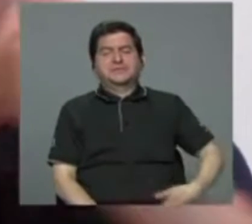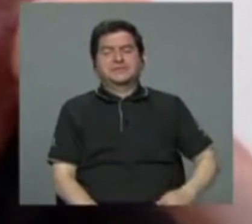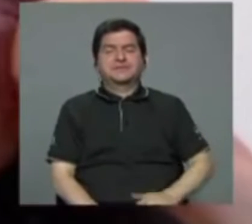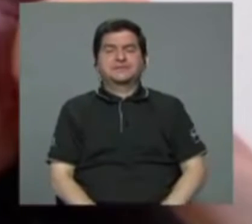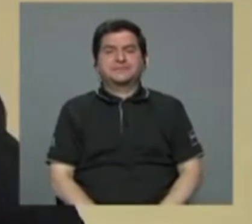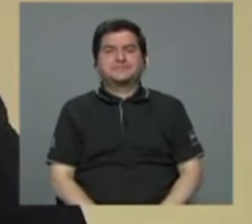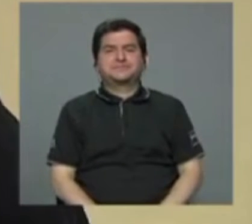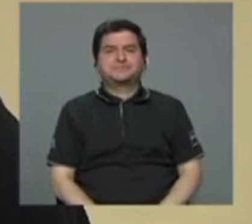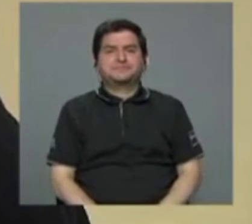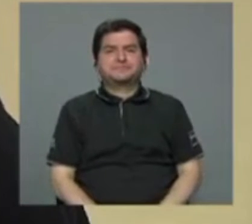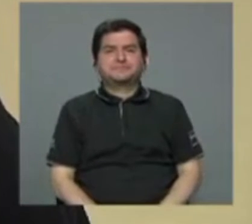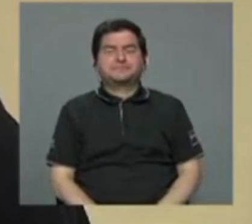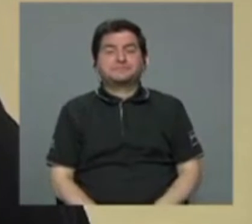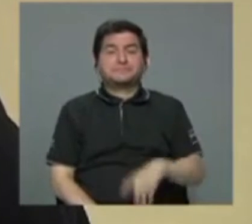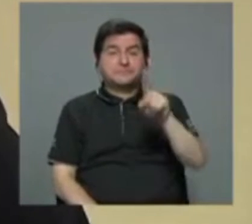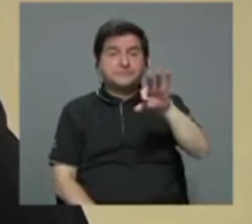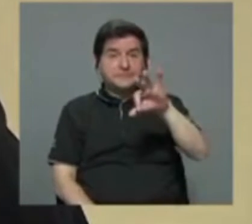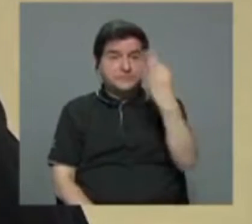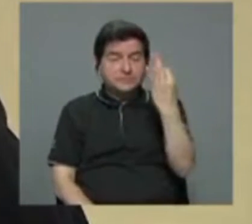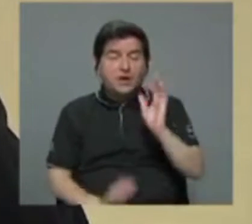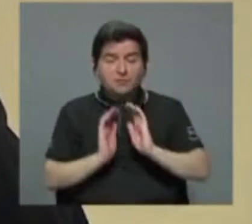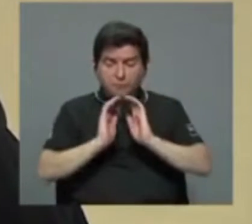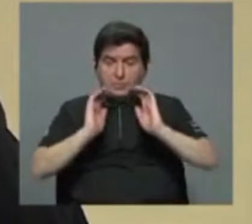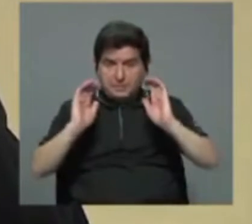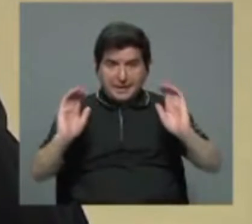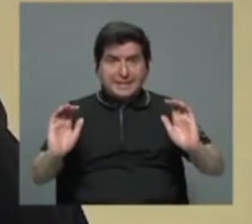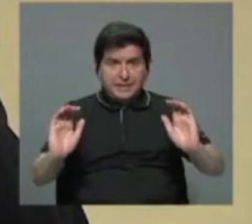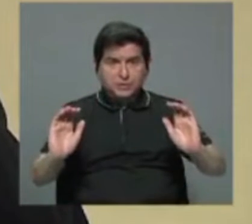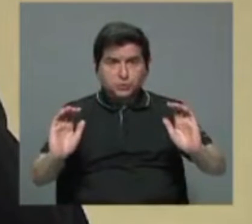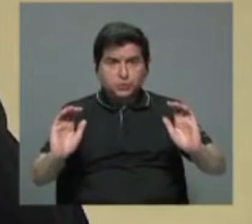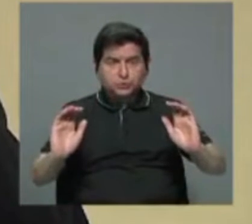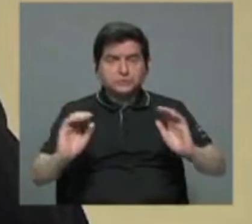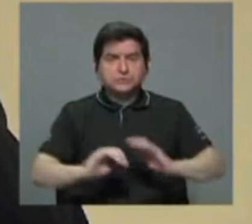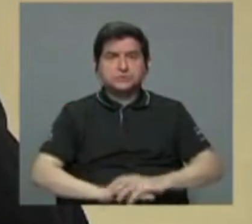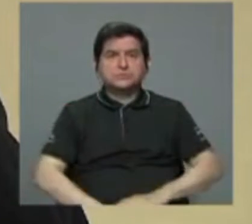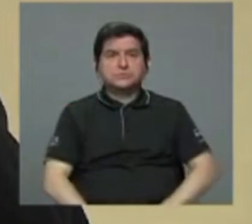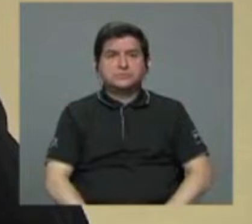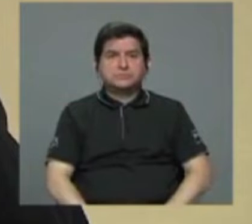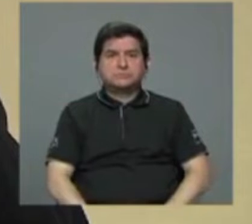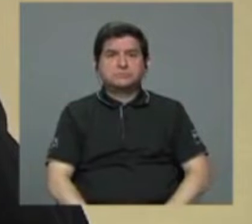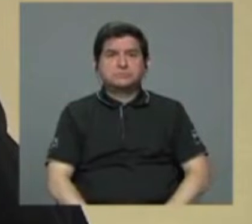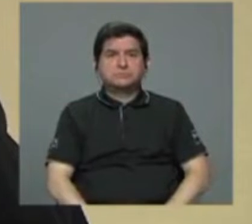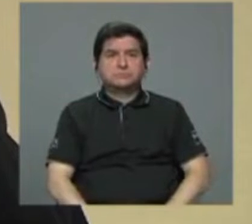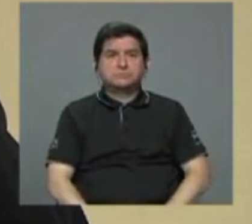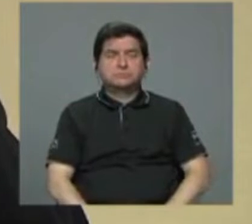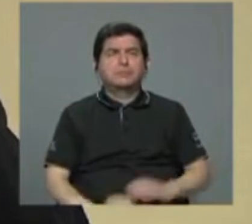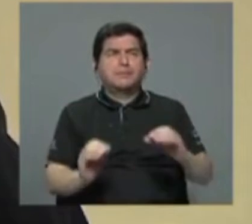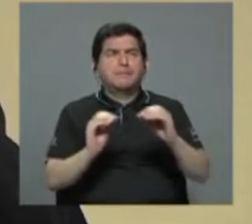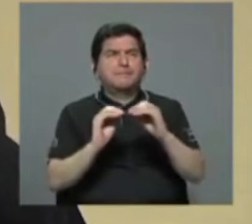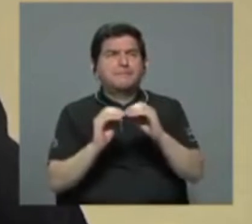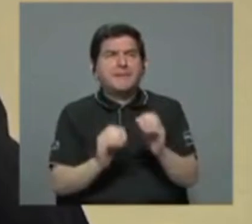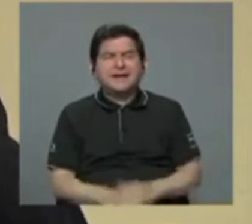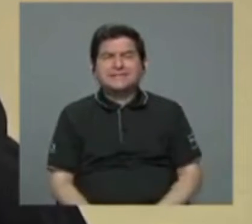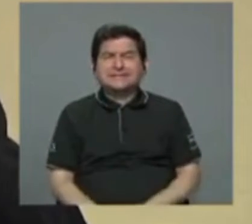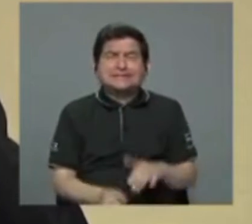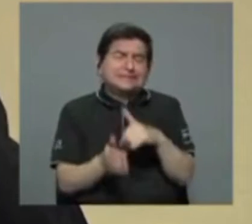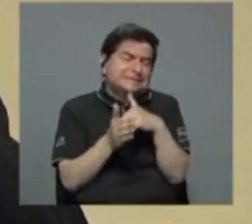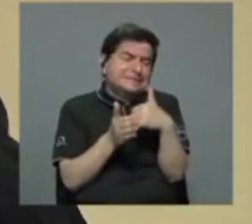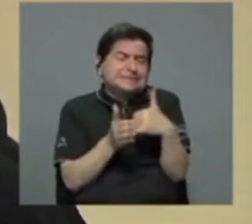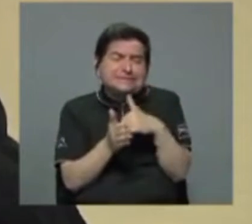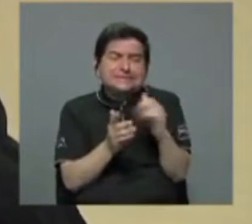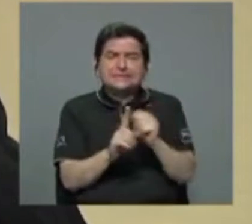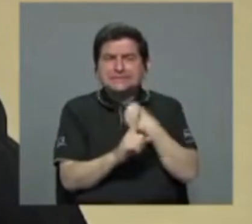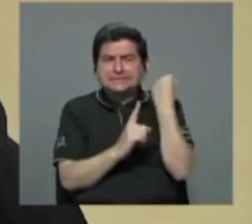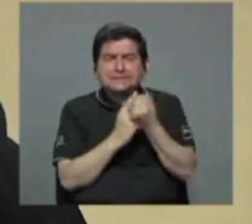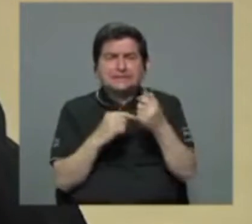Claro, y de alguna manera los niños son aún más vulnerables